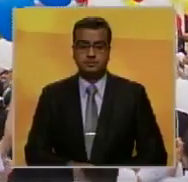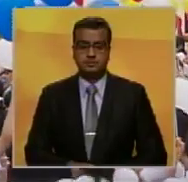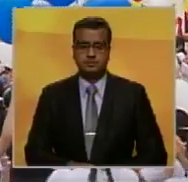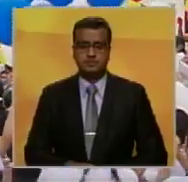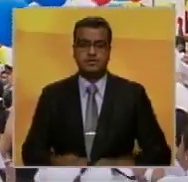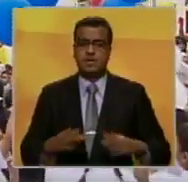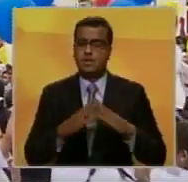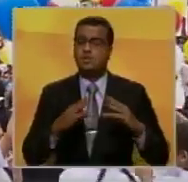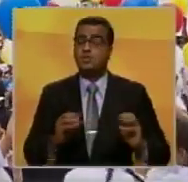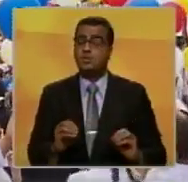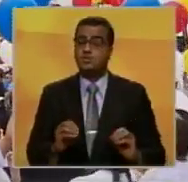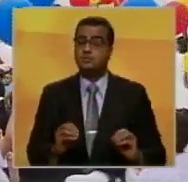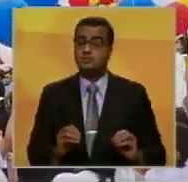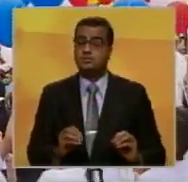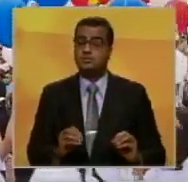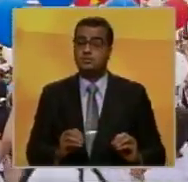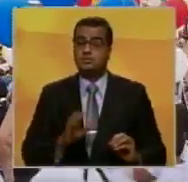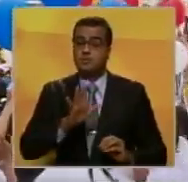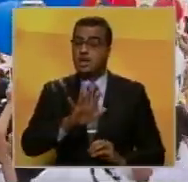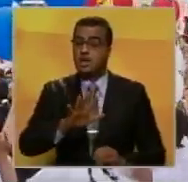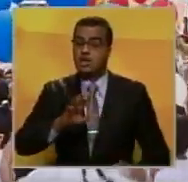Todos cuenten conmigo. 5,